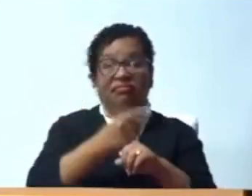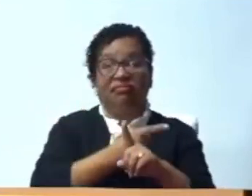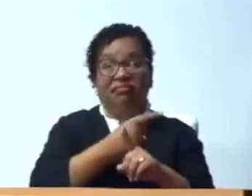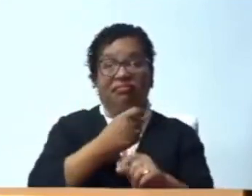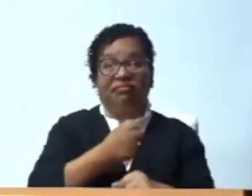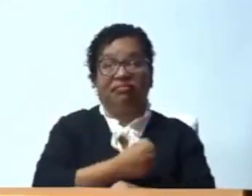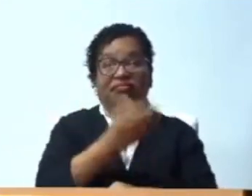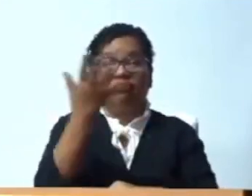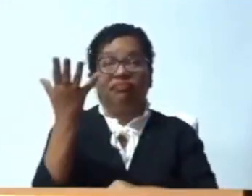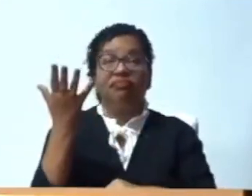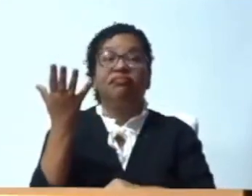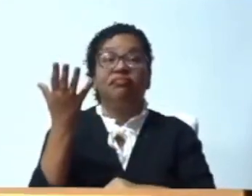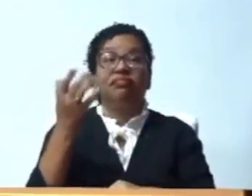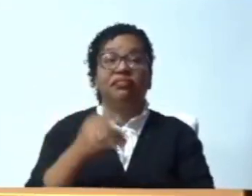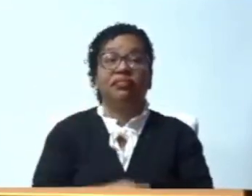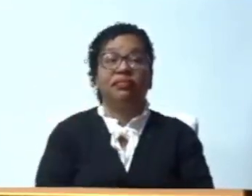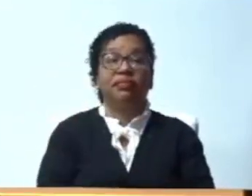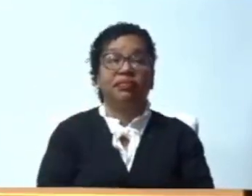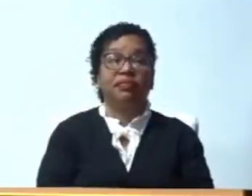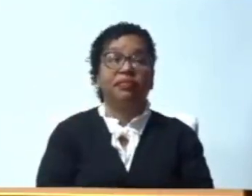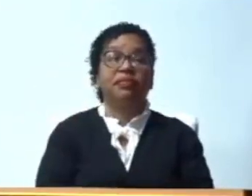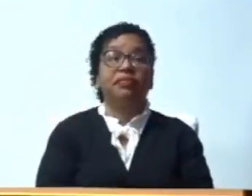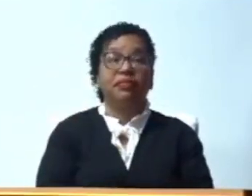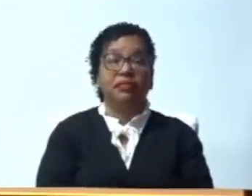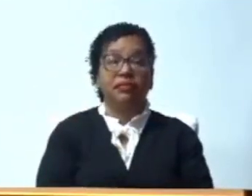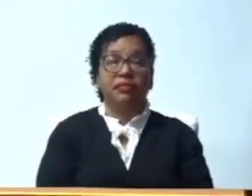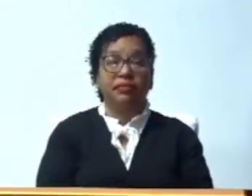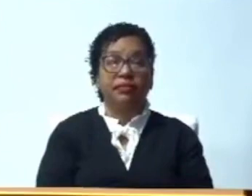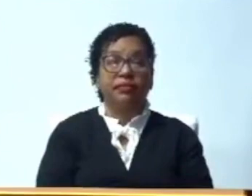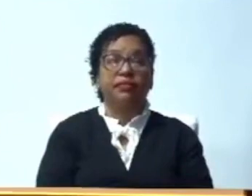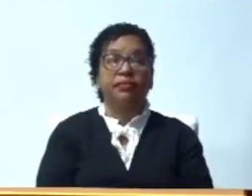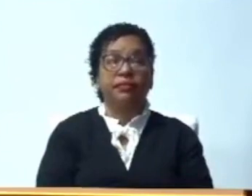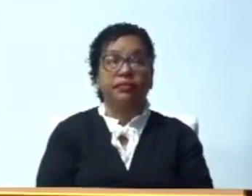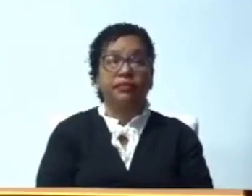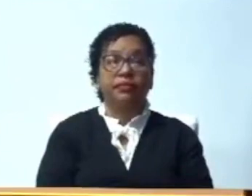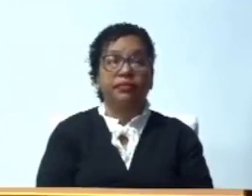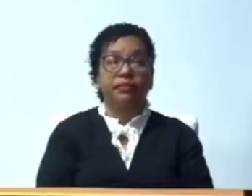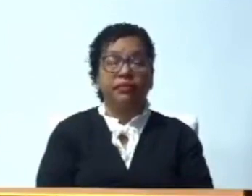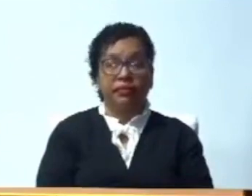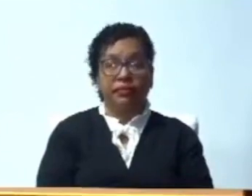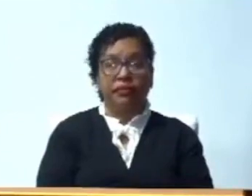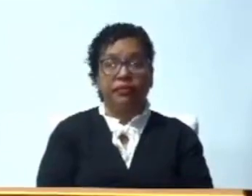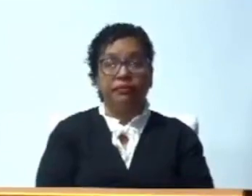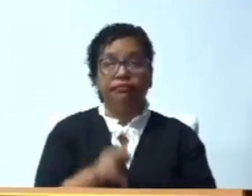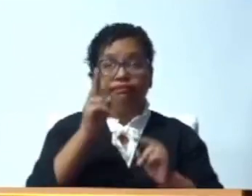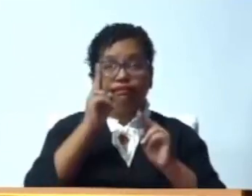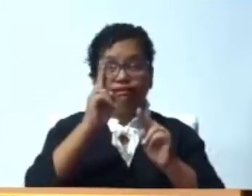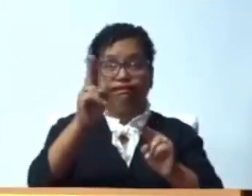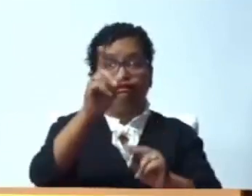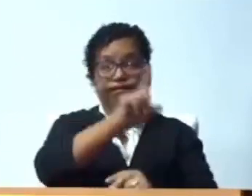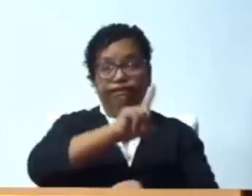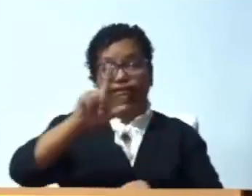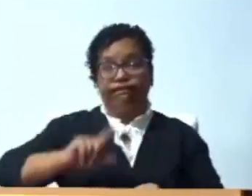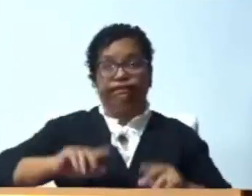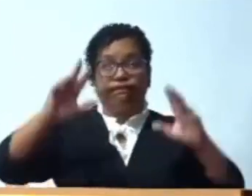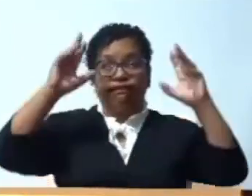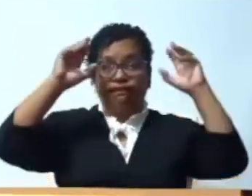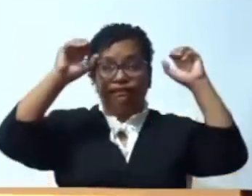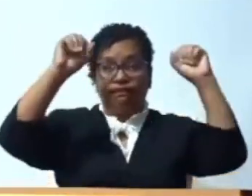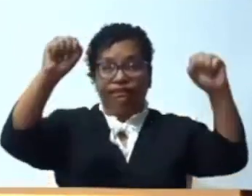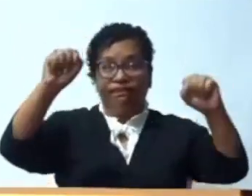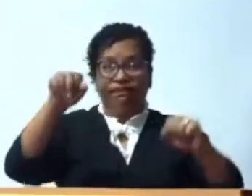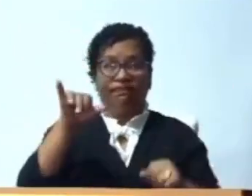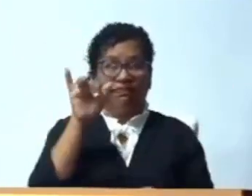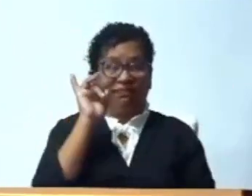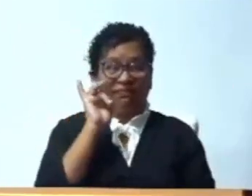domingo honorable señor presidente este tipo de acciones son